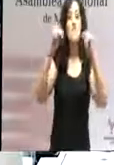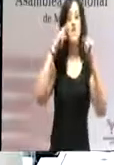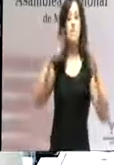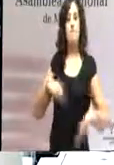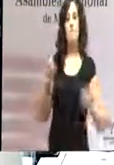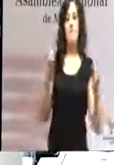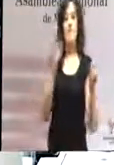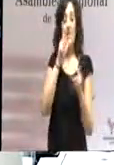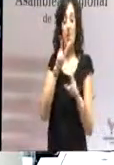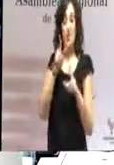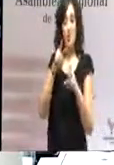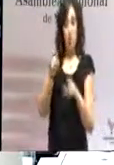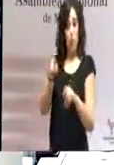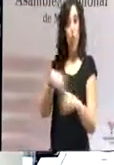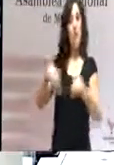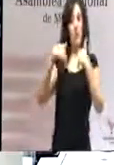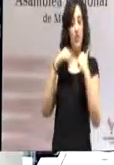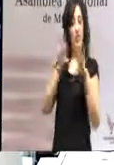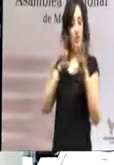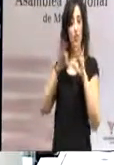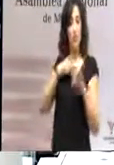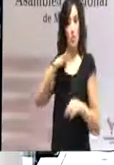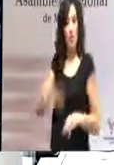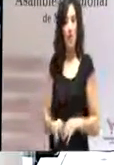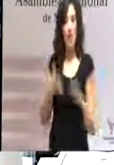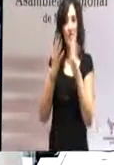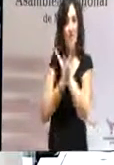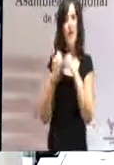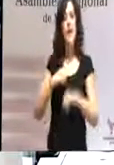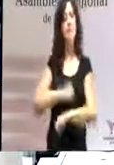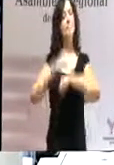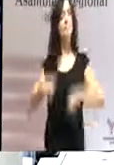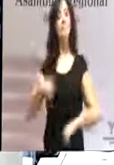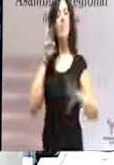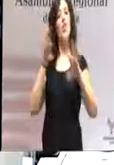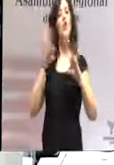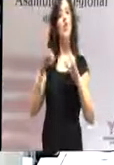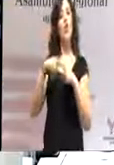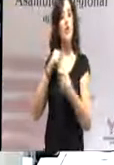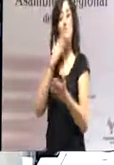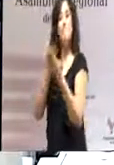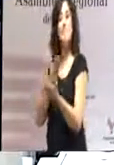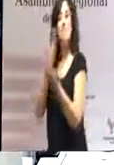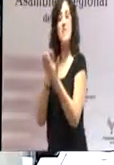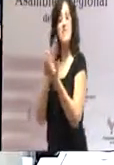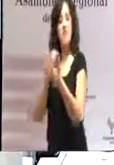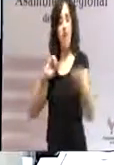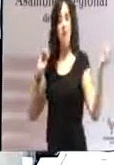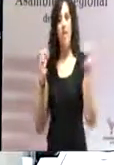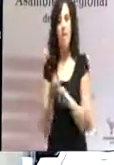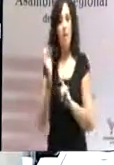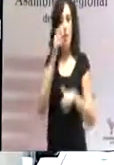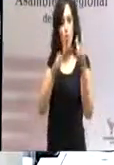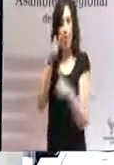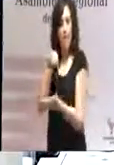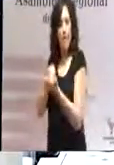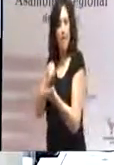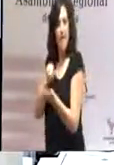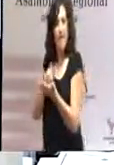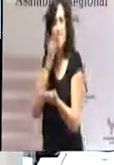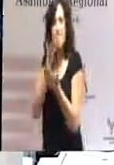su mano está todavía decidirlo. Hacerse mayor para tomar las decisiones que le hemos solicitado y los ciudadanos